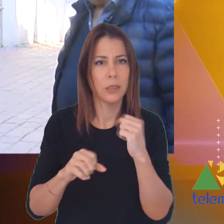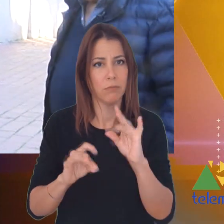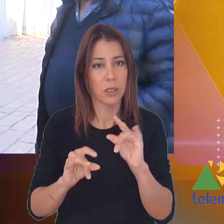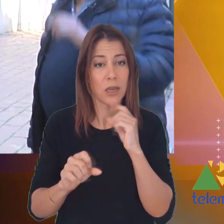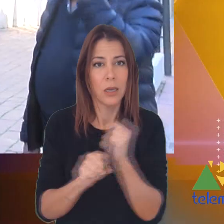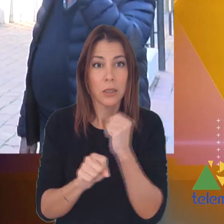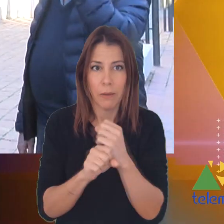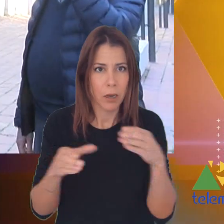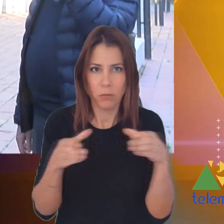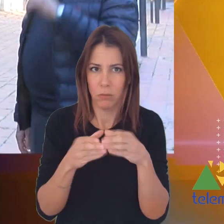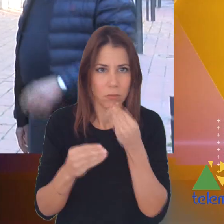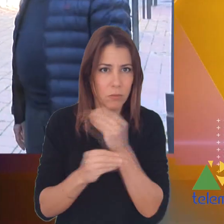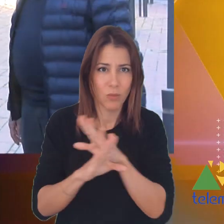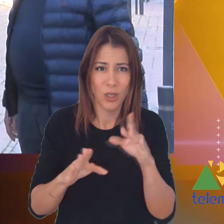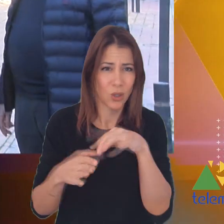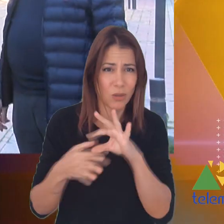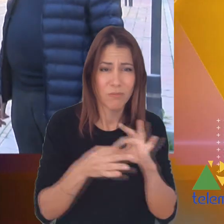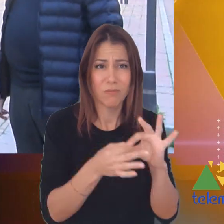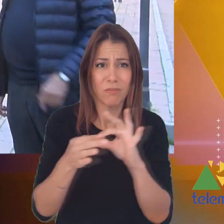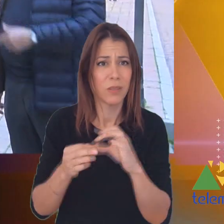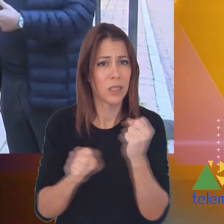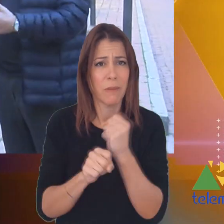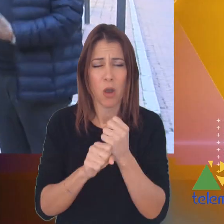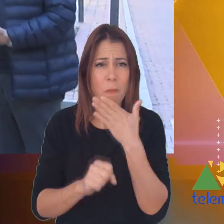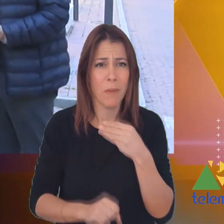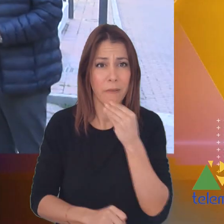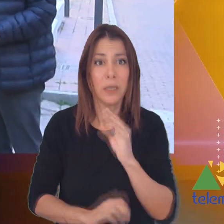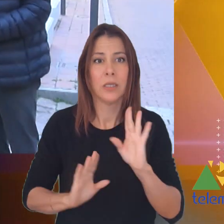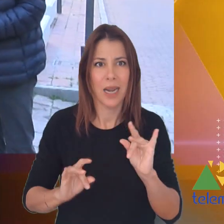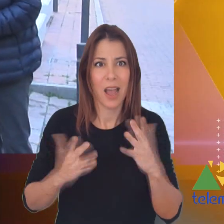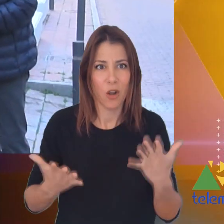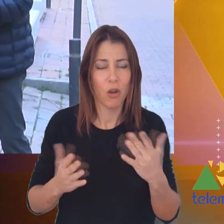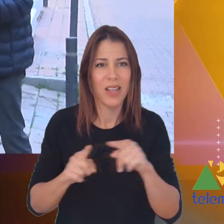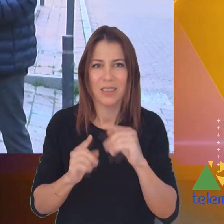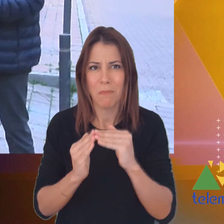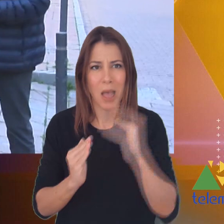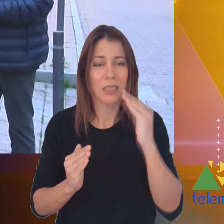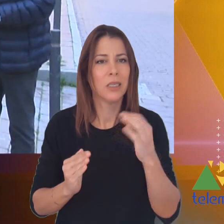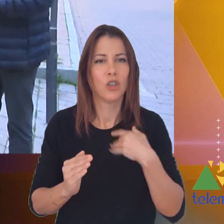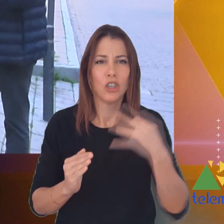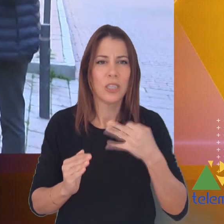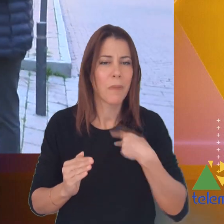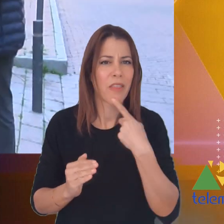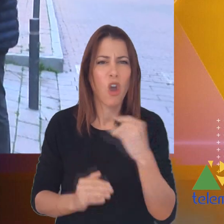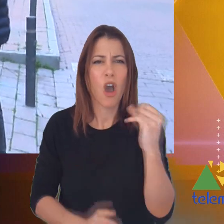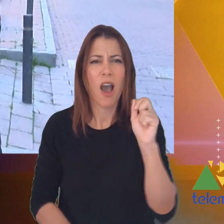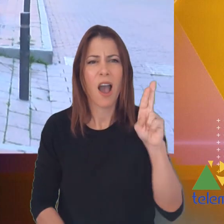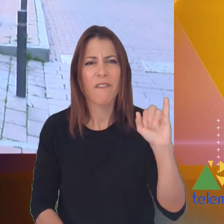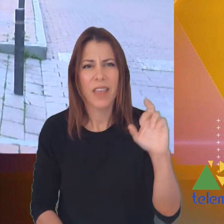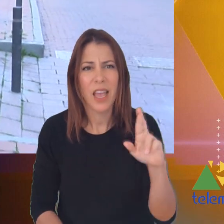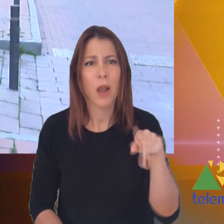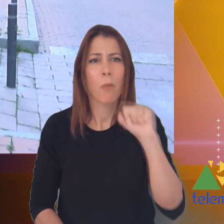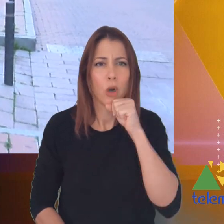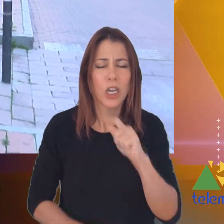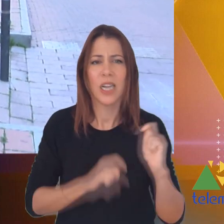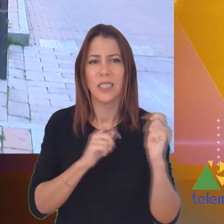Aritméticamente, geométricamente, Además, ¿no? Hicieron un trabajo fantástico. Él es el que sobresale de la cabeza, ¿no? Siempre decimos nosotros, bueno, Javier de Burgos fue el motrileño que dividió